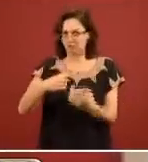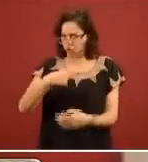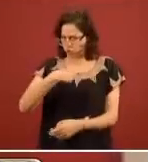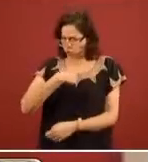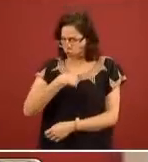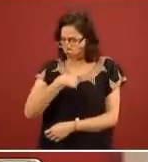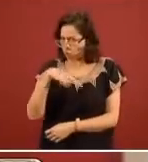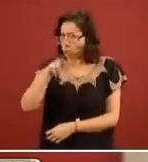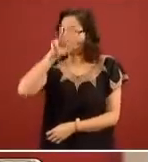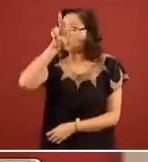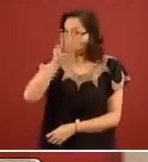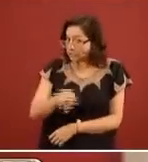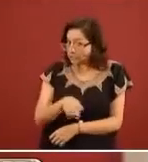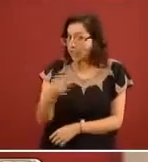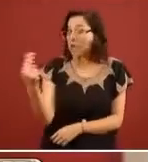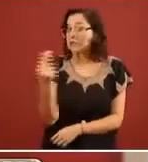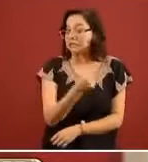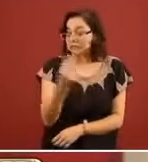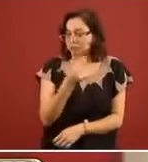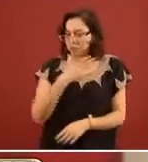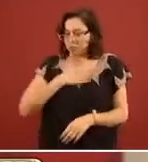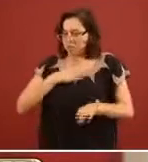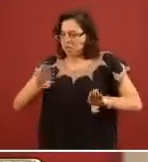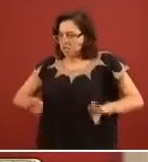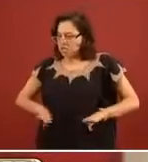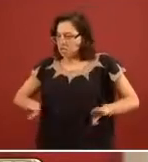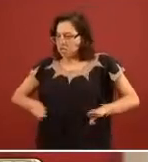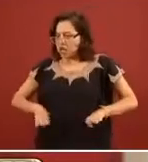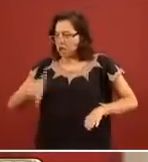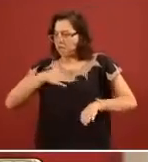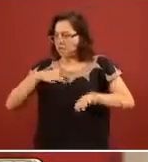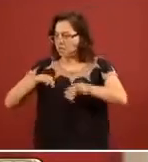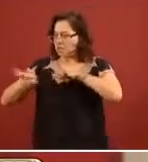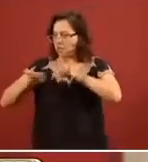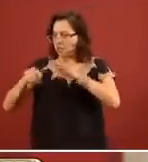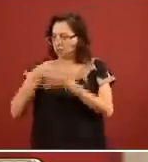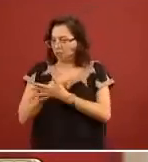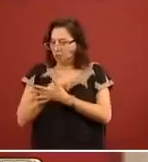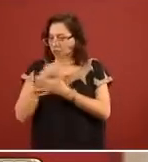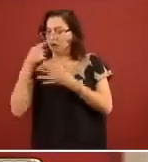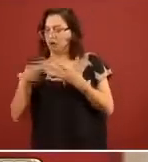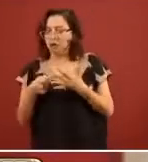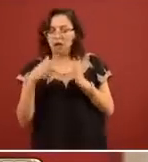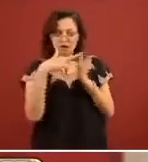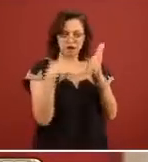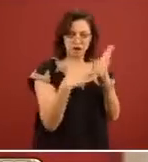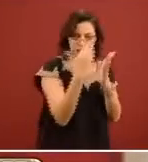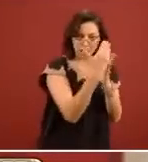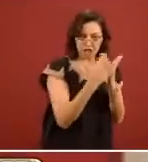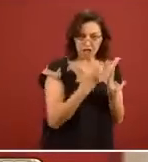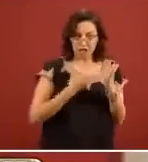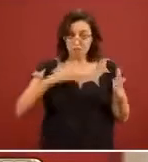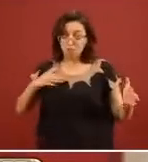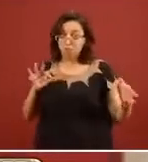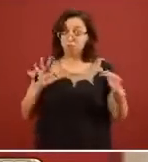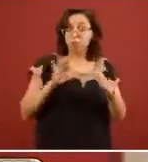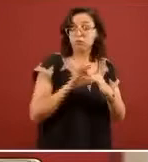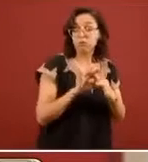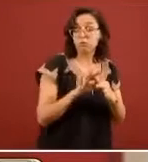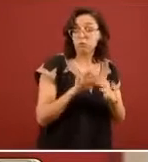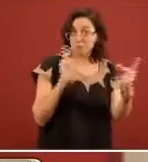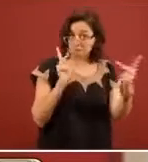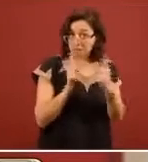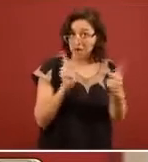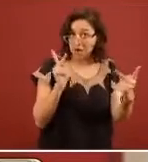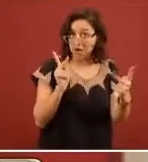del equipo que están buscando corresponde con los lineamientos técnicos de las guías de control de infecciones.